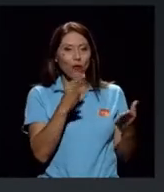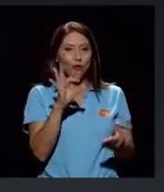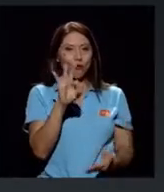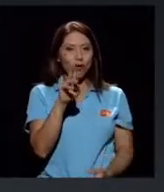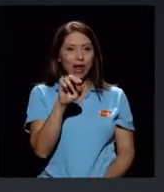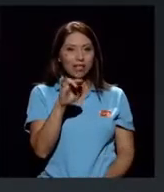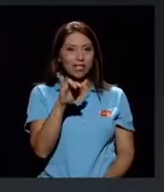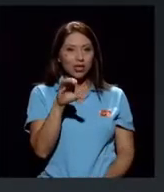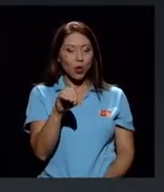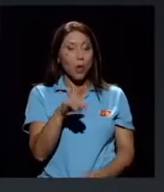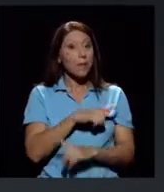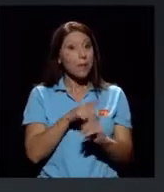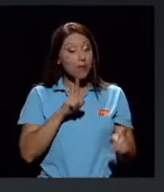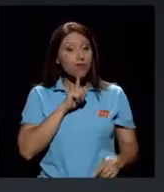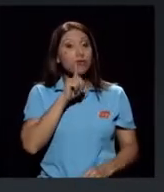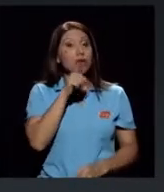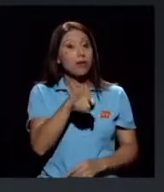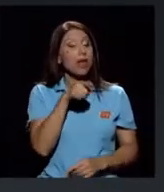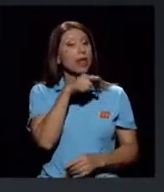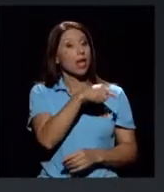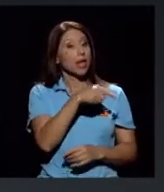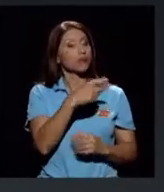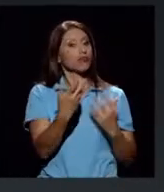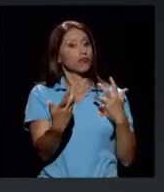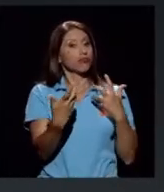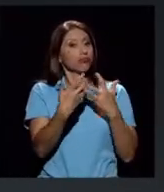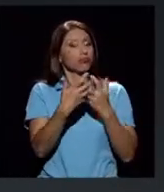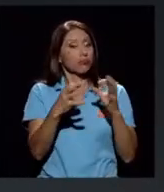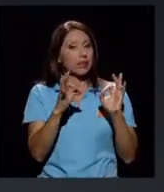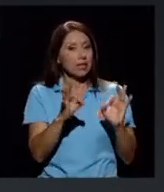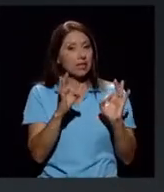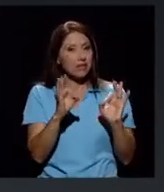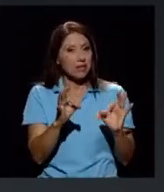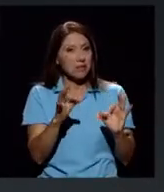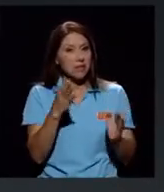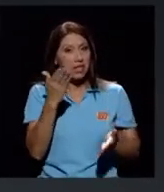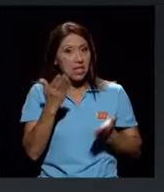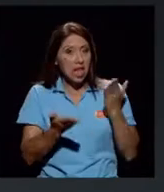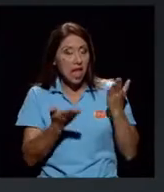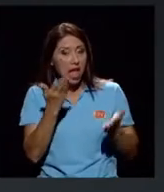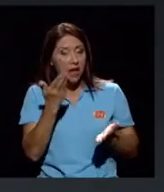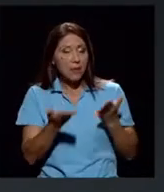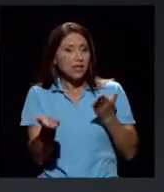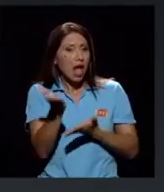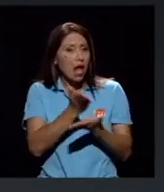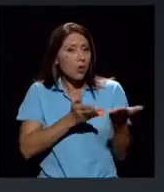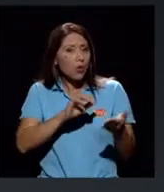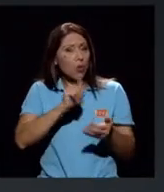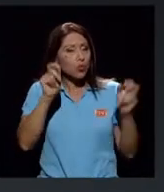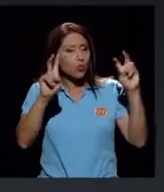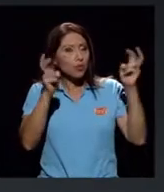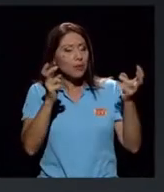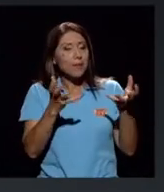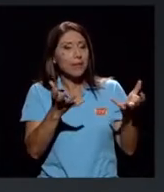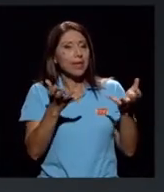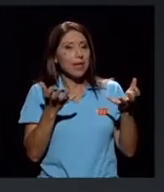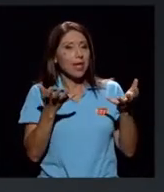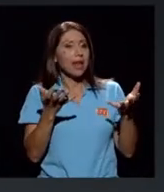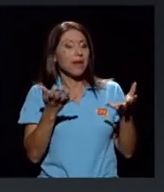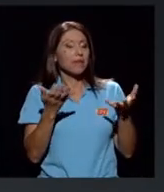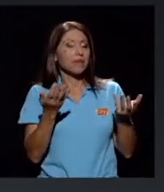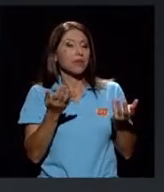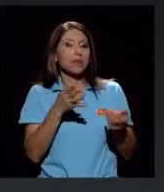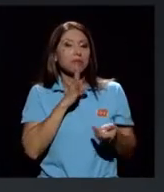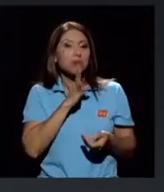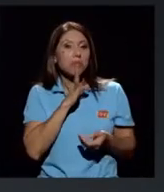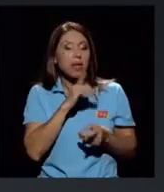realidad ha configurado bastante bien puede ser que le quede por ahí alguna otra cosa que que quiera y comentarnos